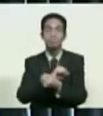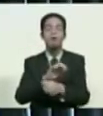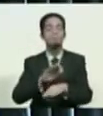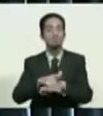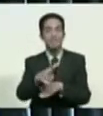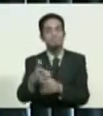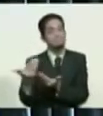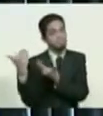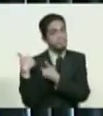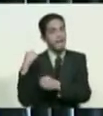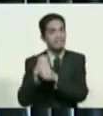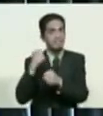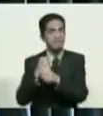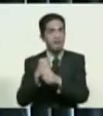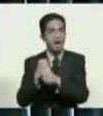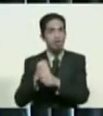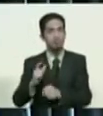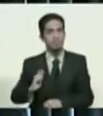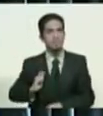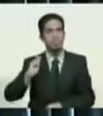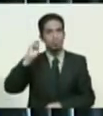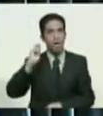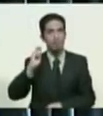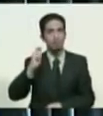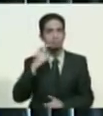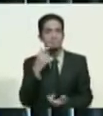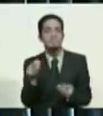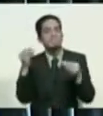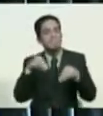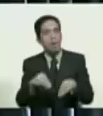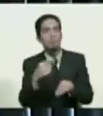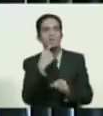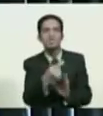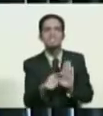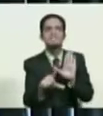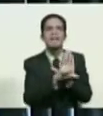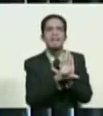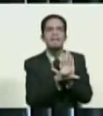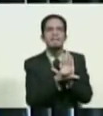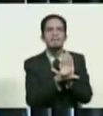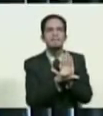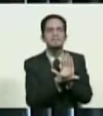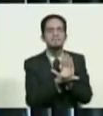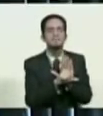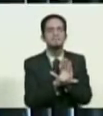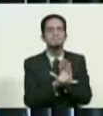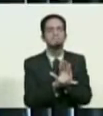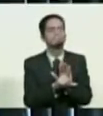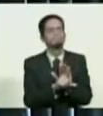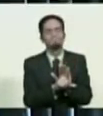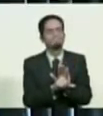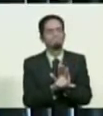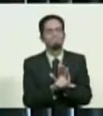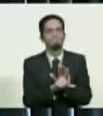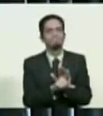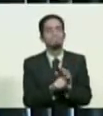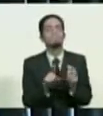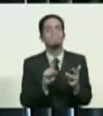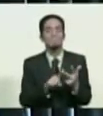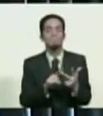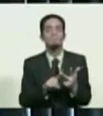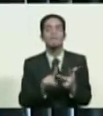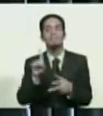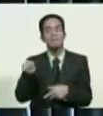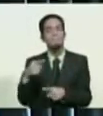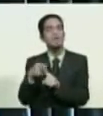parlamentario, en resguardo de lo que está establecido en esta Constitución. Pero no solamente eso, sino que Julio Borges le